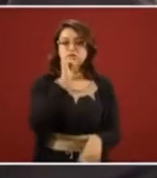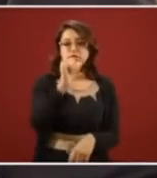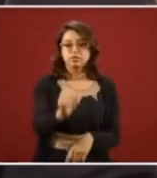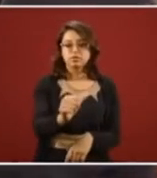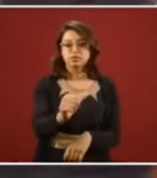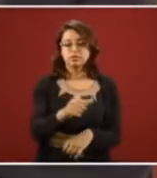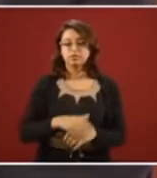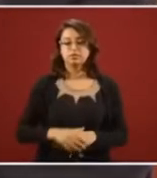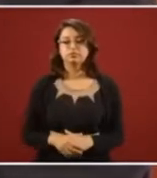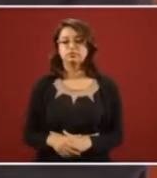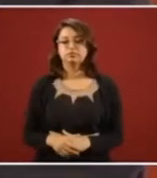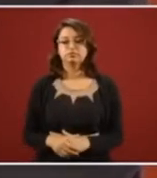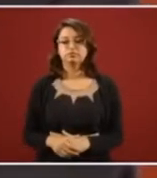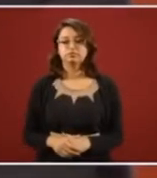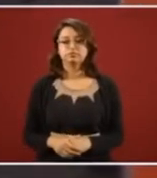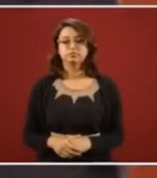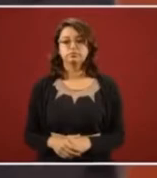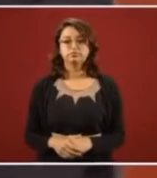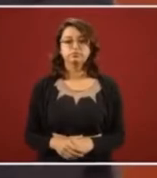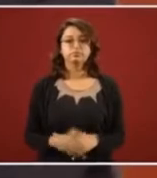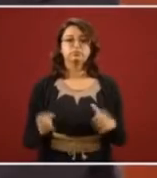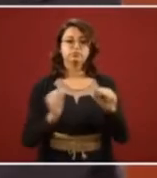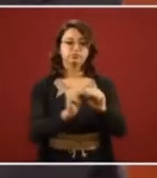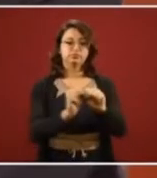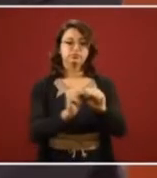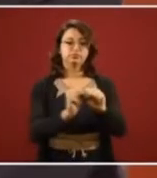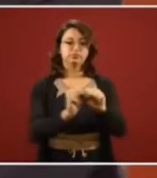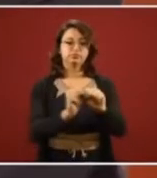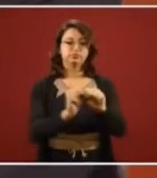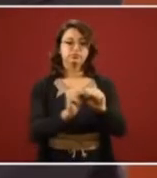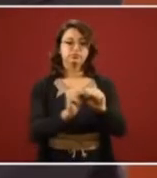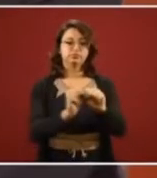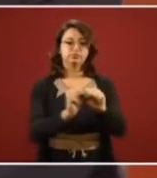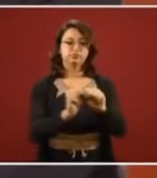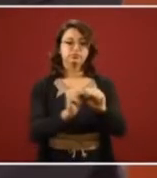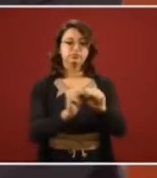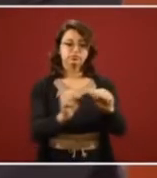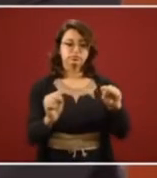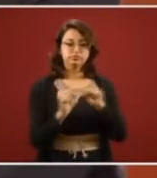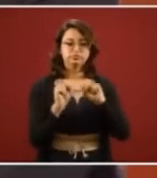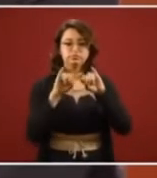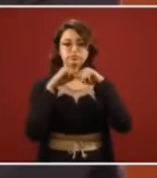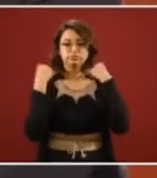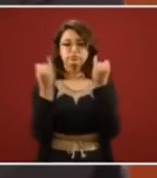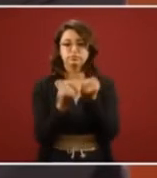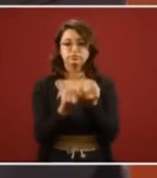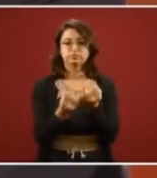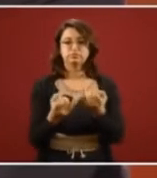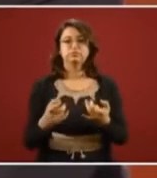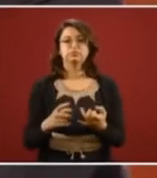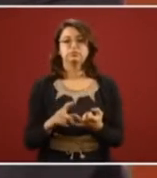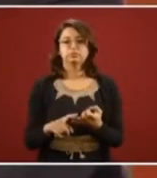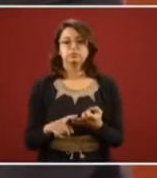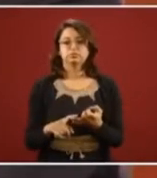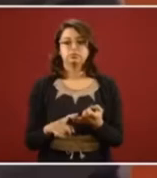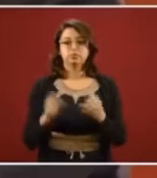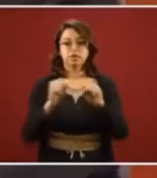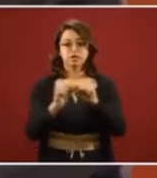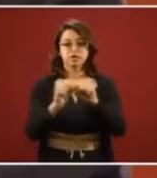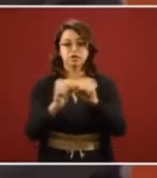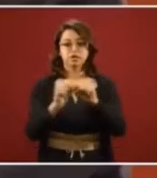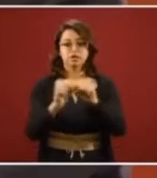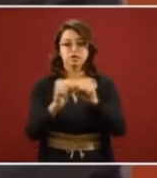e las salas de juntas de mean girls y los salones